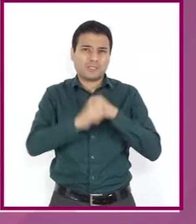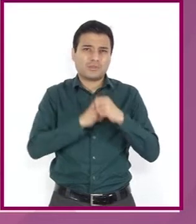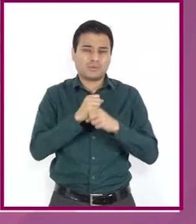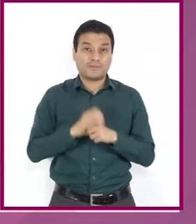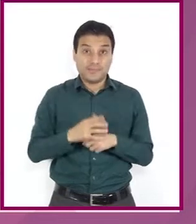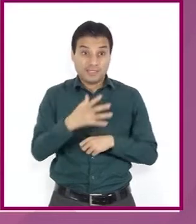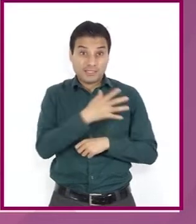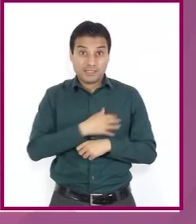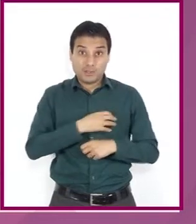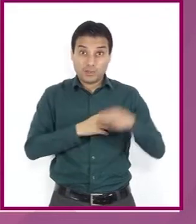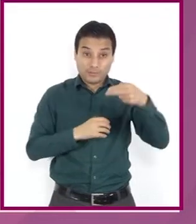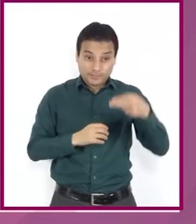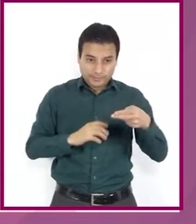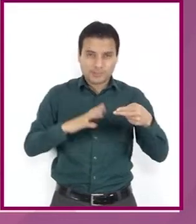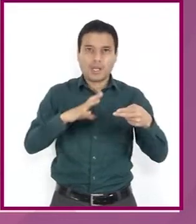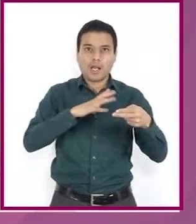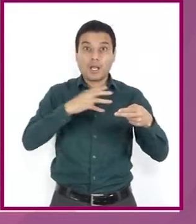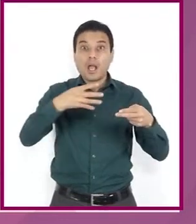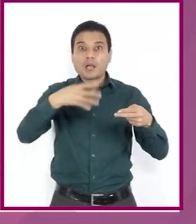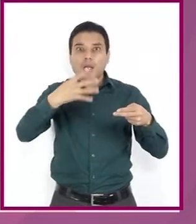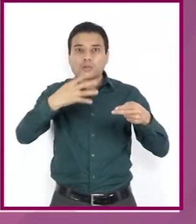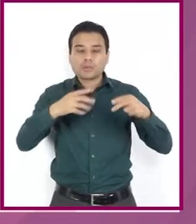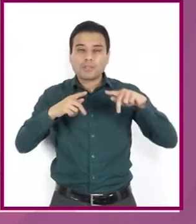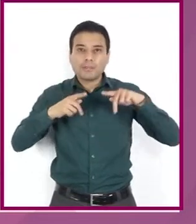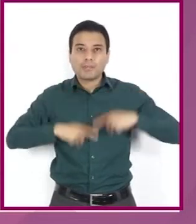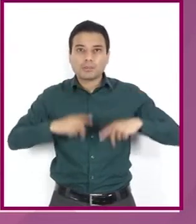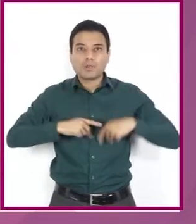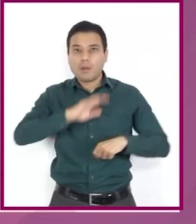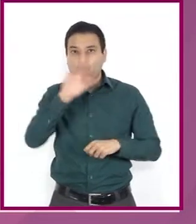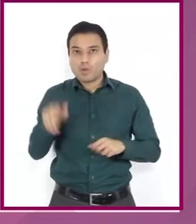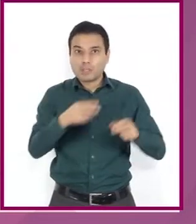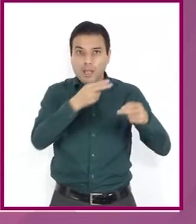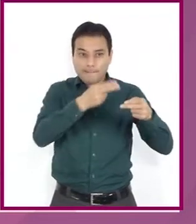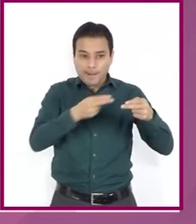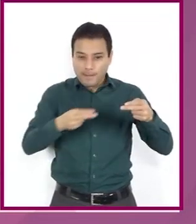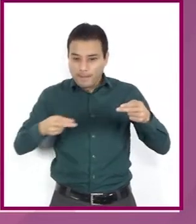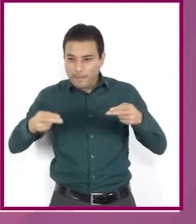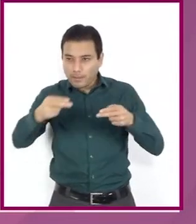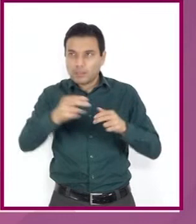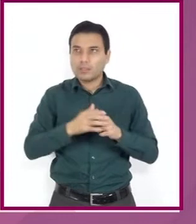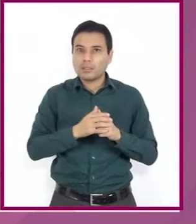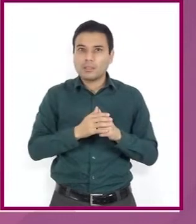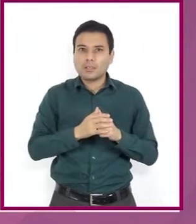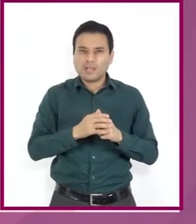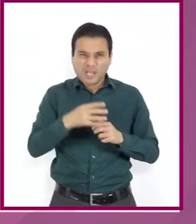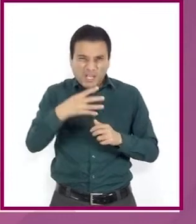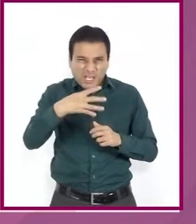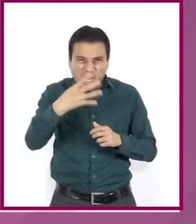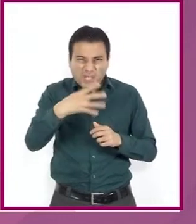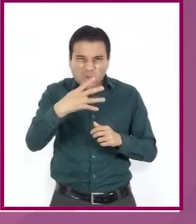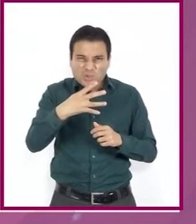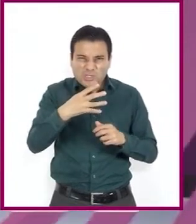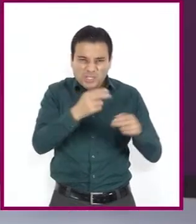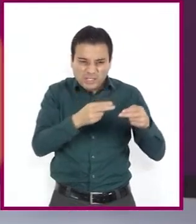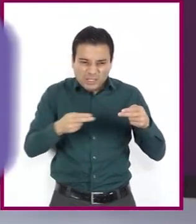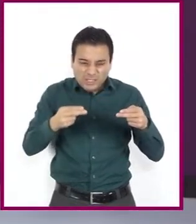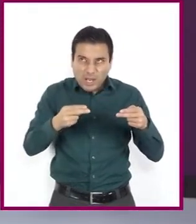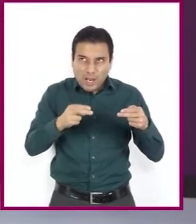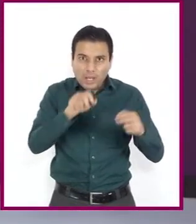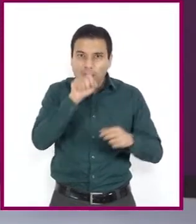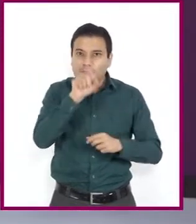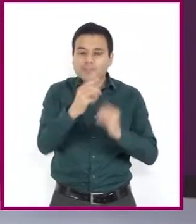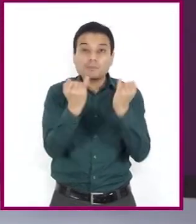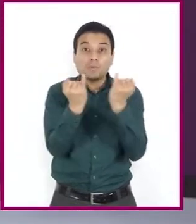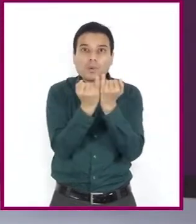se encontraron 14 cuerpos más, el mismo número de ramas que tenía el árbol. ¿Qué